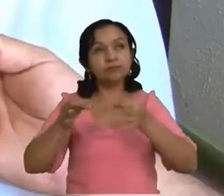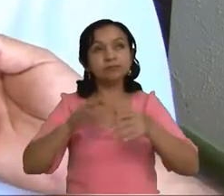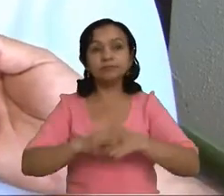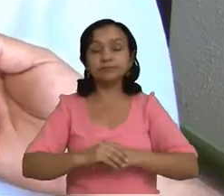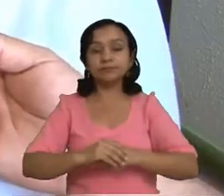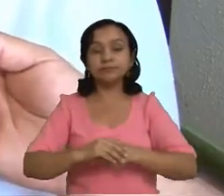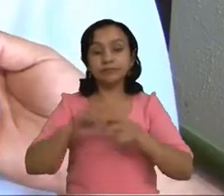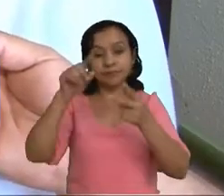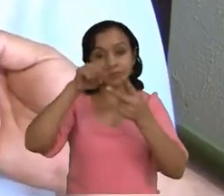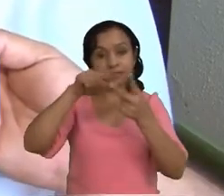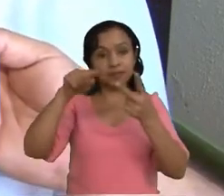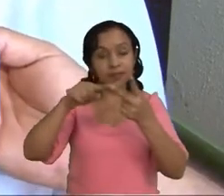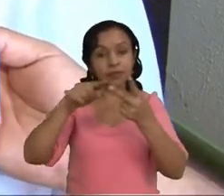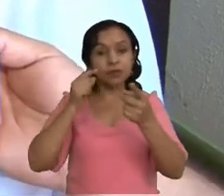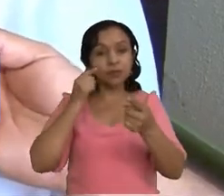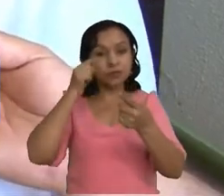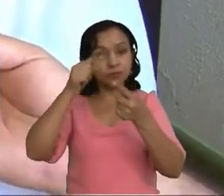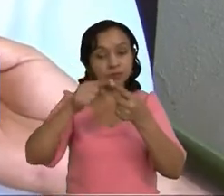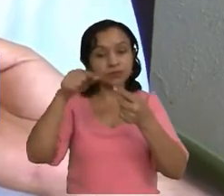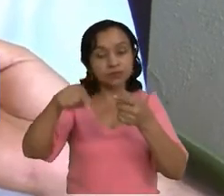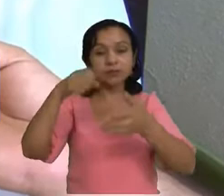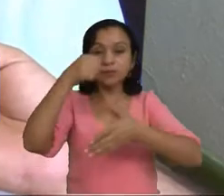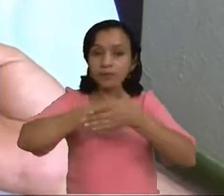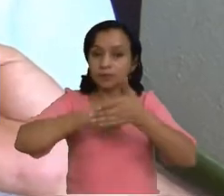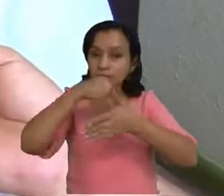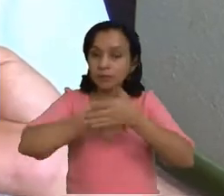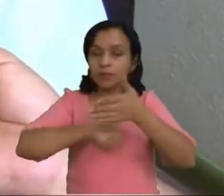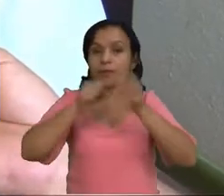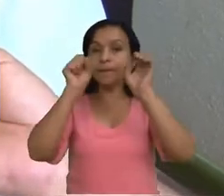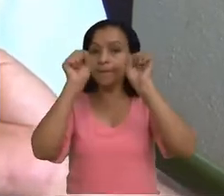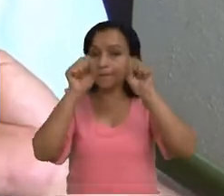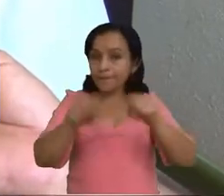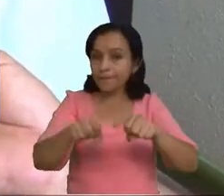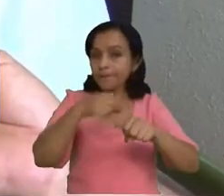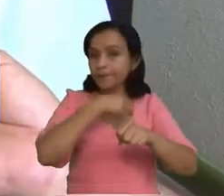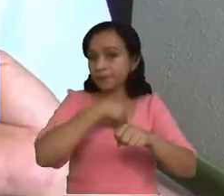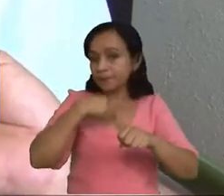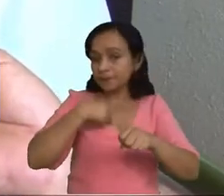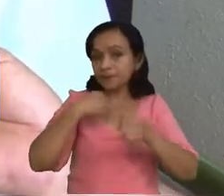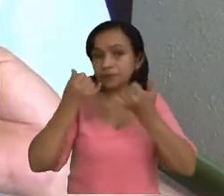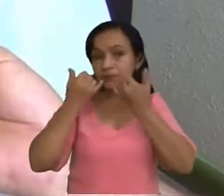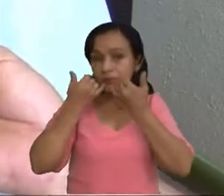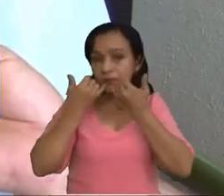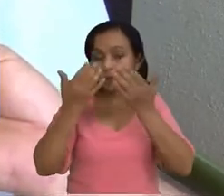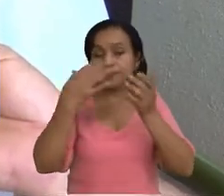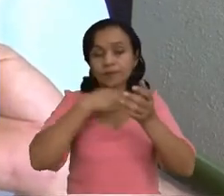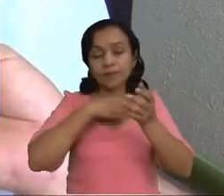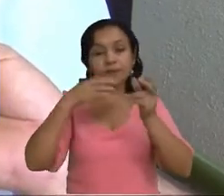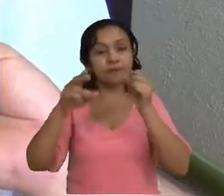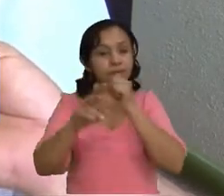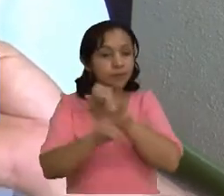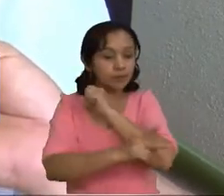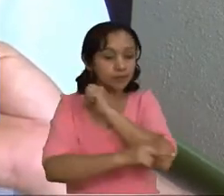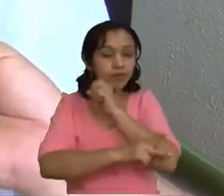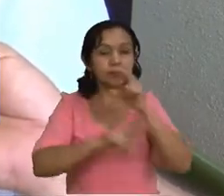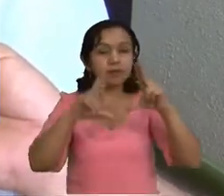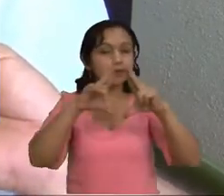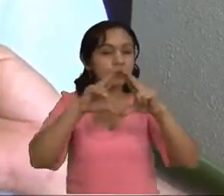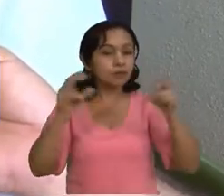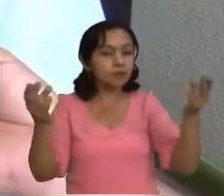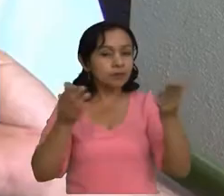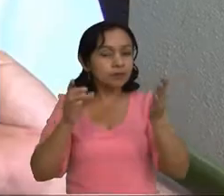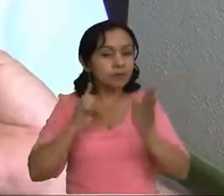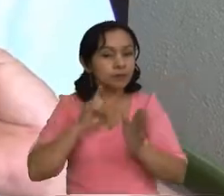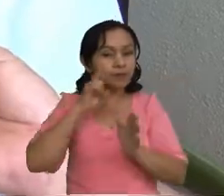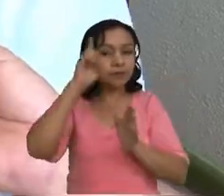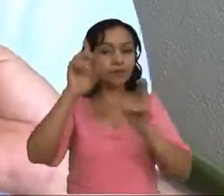Hay dos finalidades de este esfuerzo. Uno es poder realizar un informe de país sobre qué tanto hemos avanzado en este